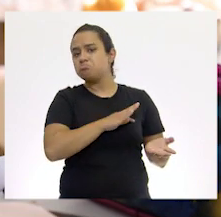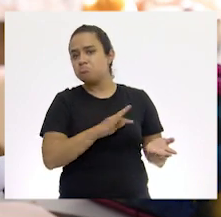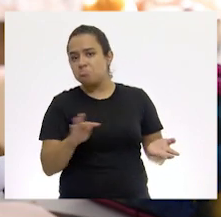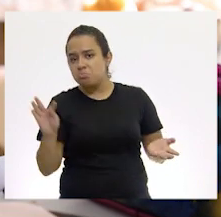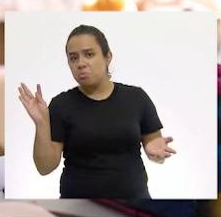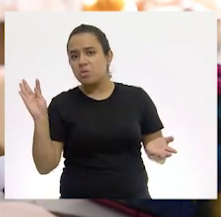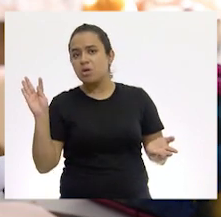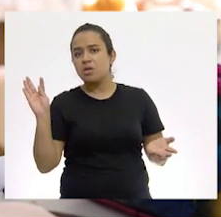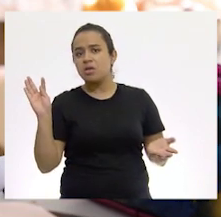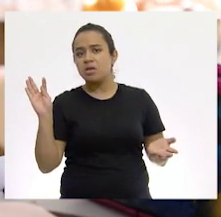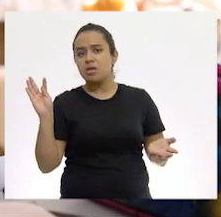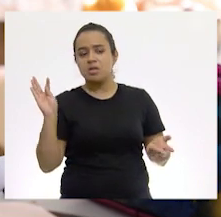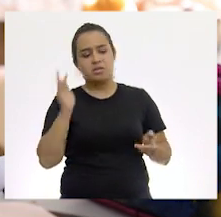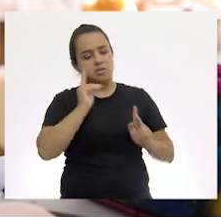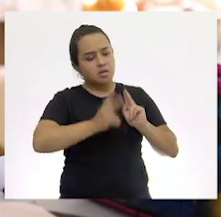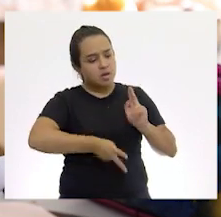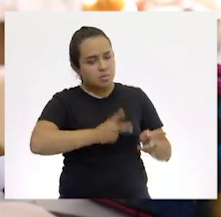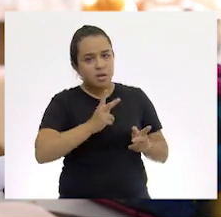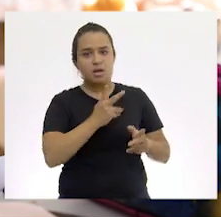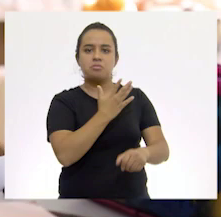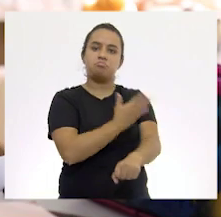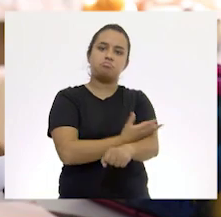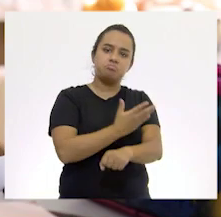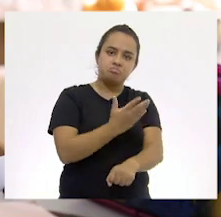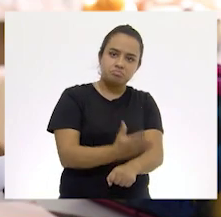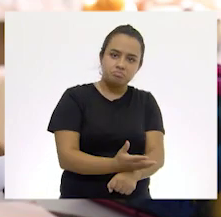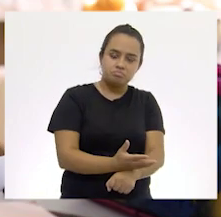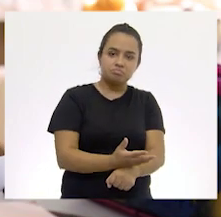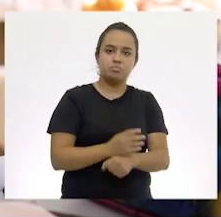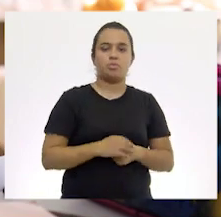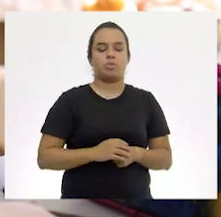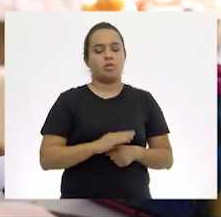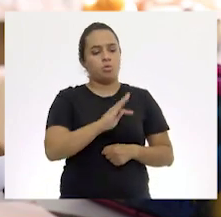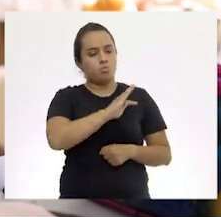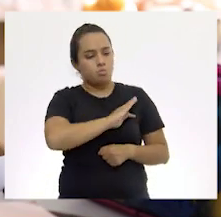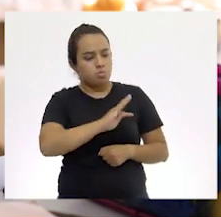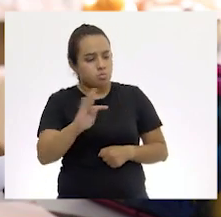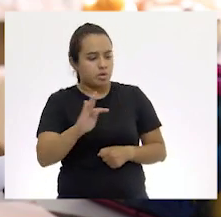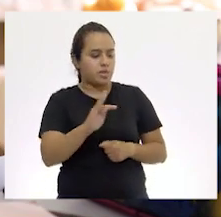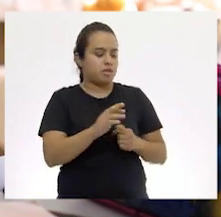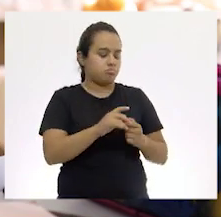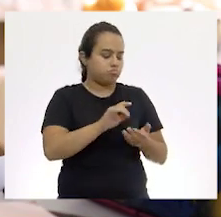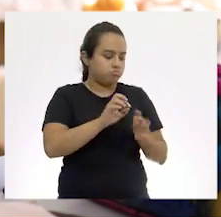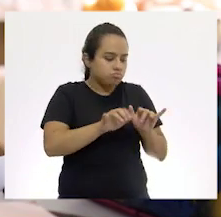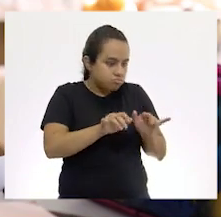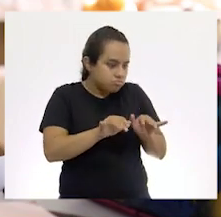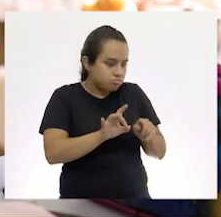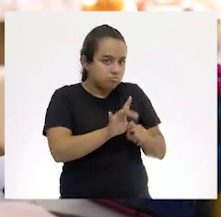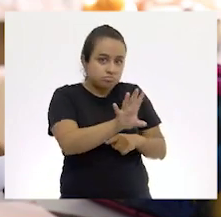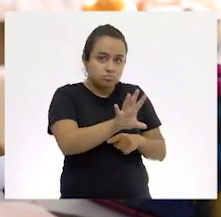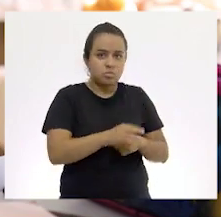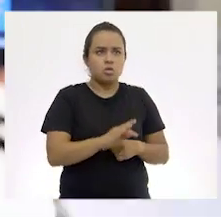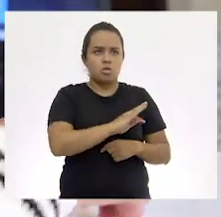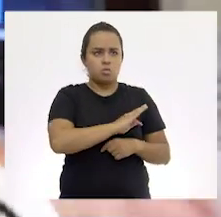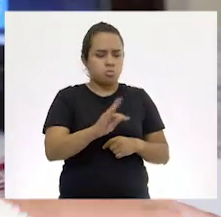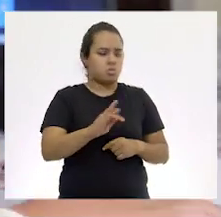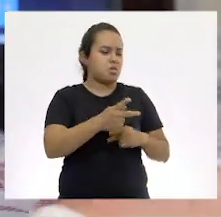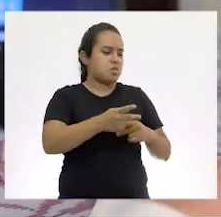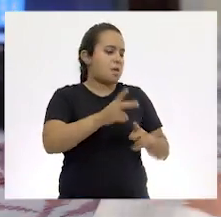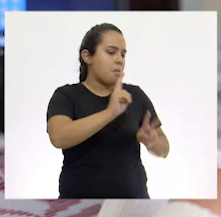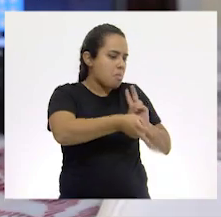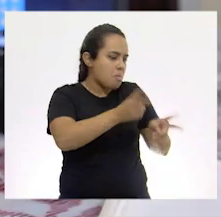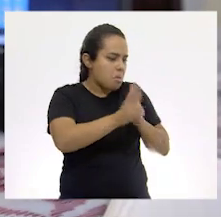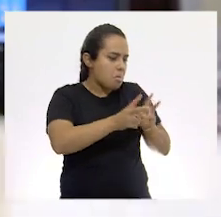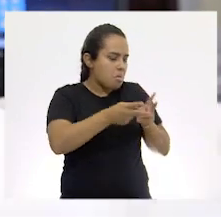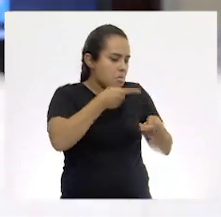puedes hablar con tus compañeros, les puedes escribir, les puedes hablar,